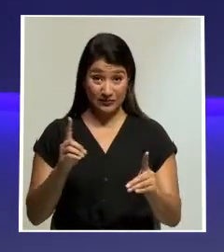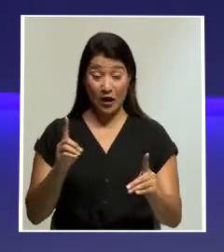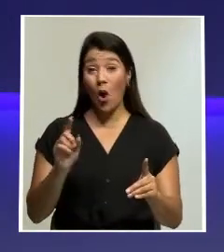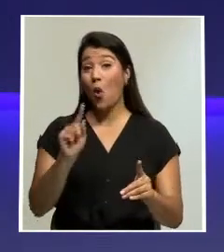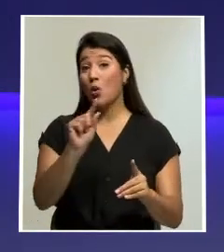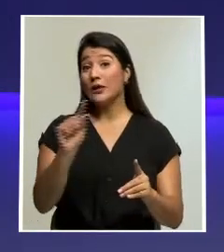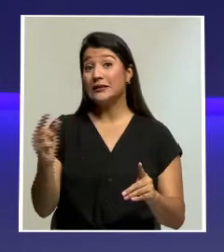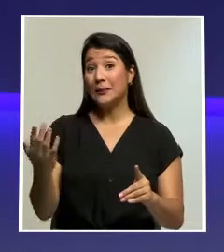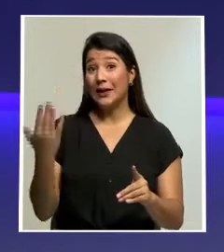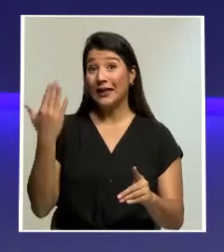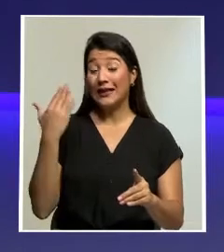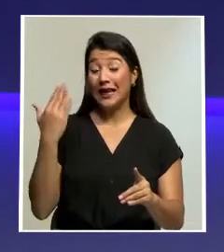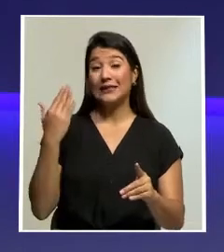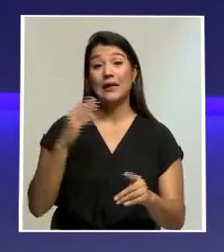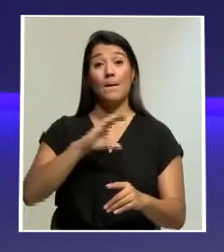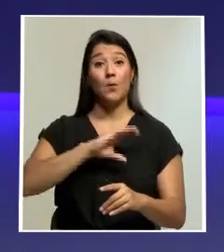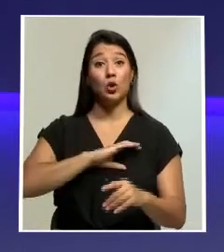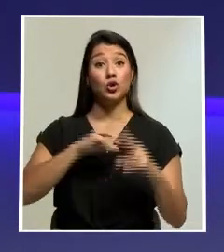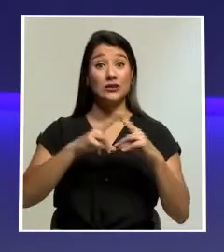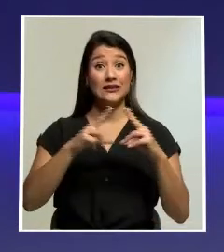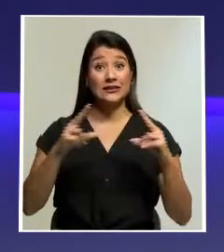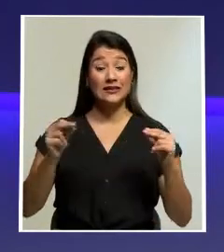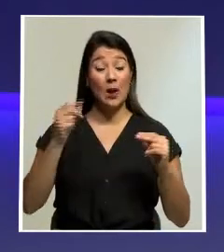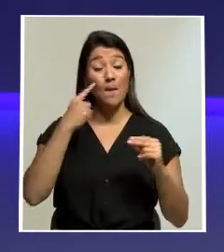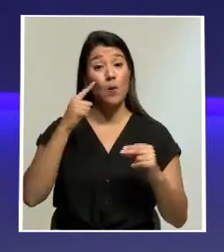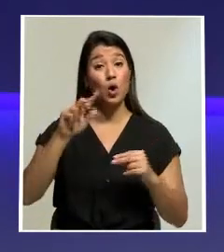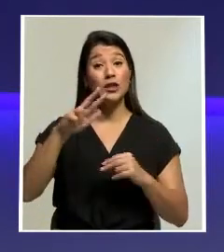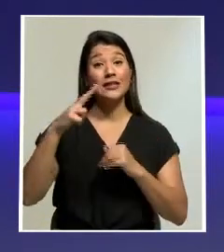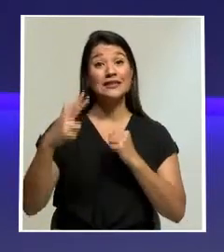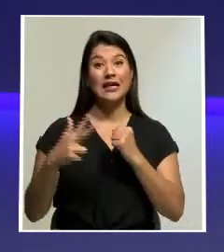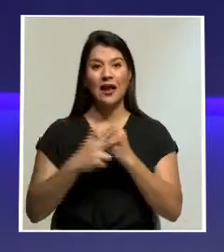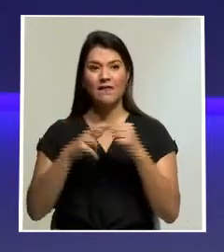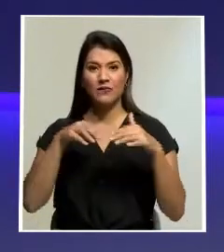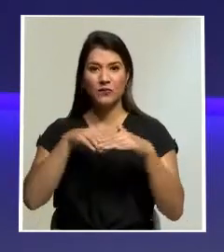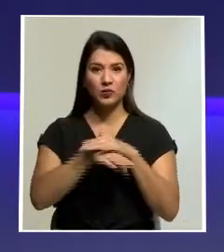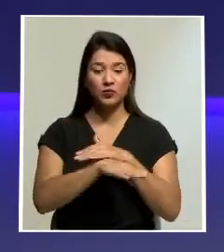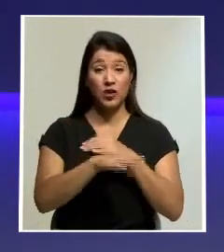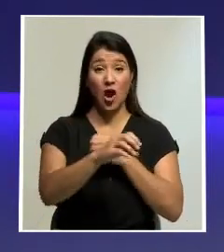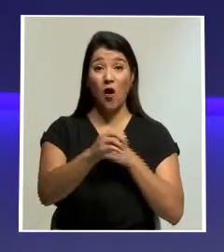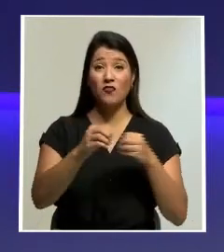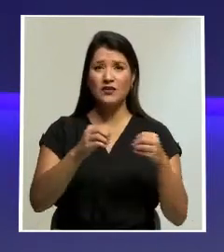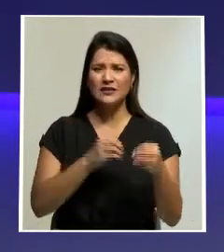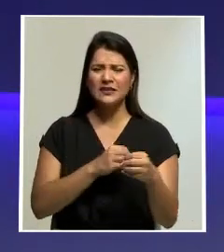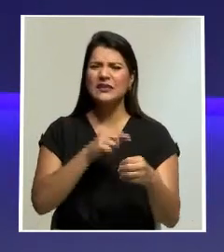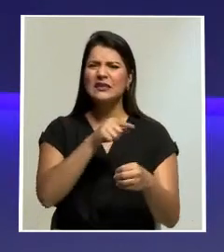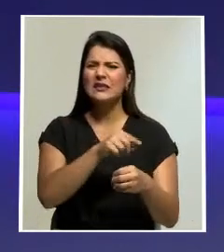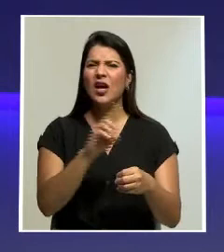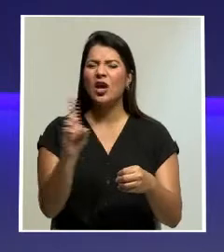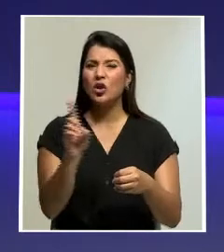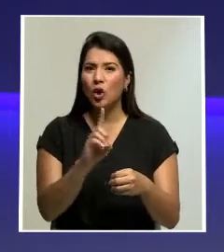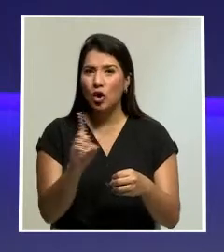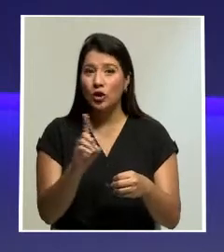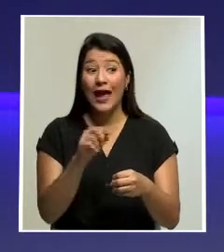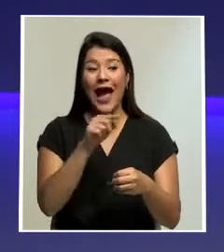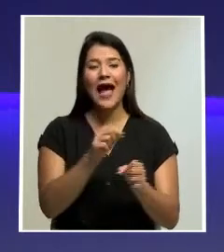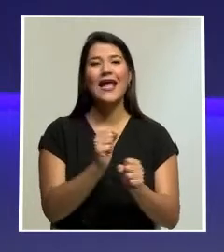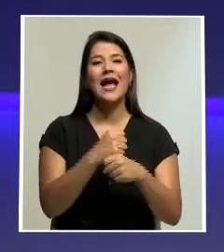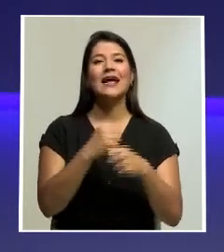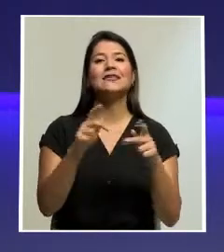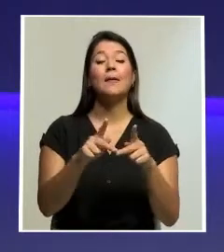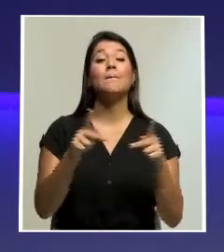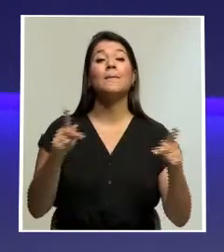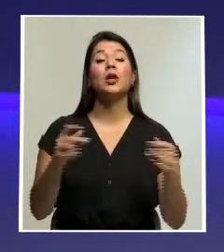la policía de Nicaragua allanó por tercera vez las oficinas desde donde se produce el periódico